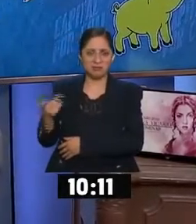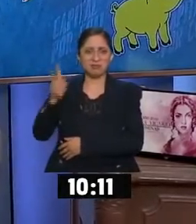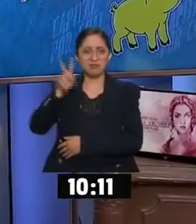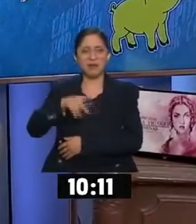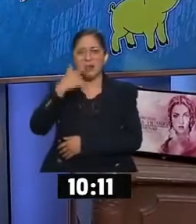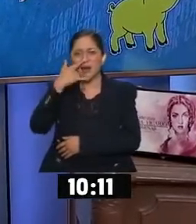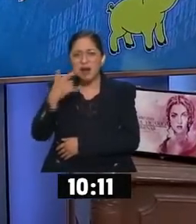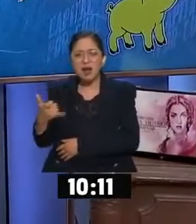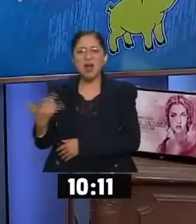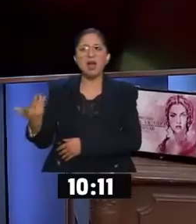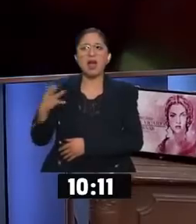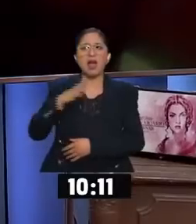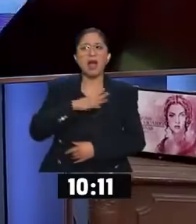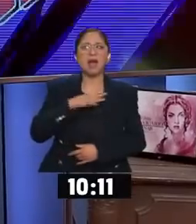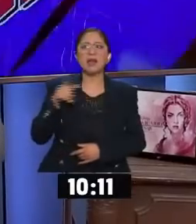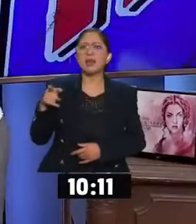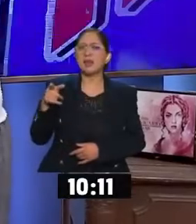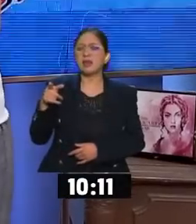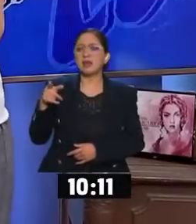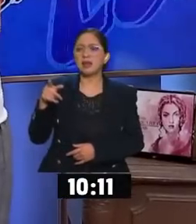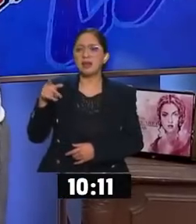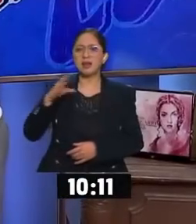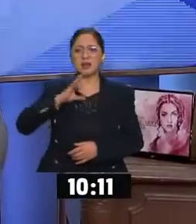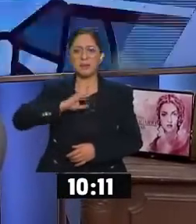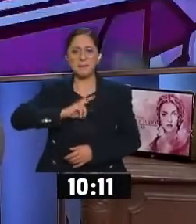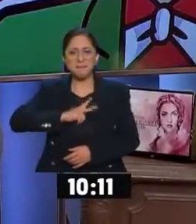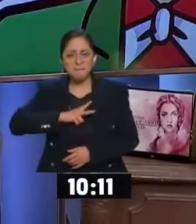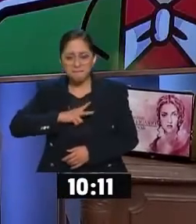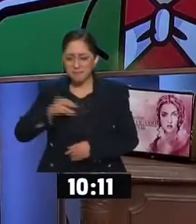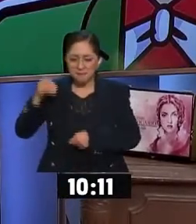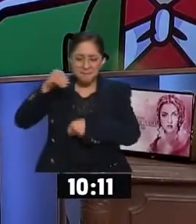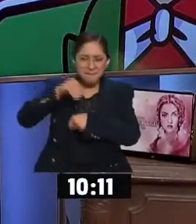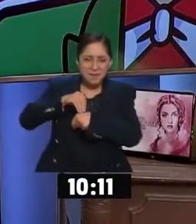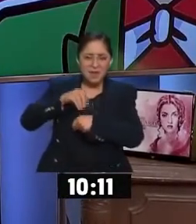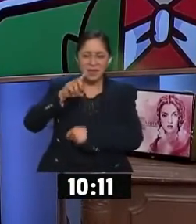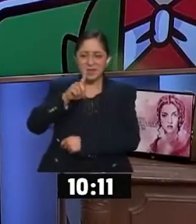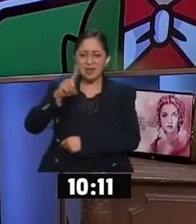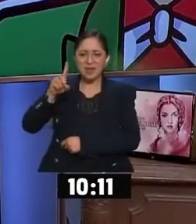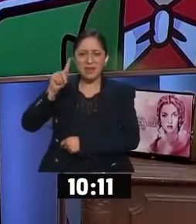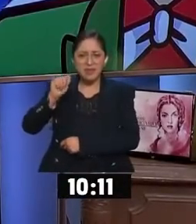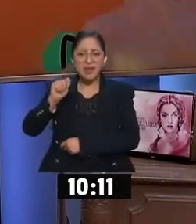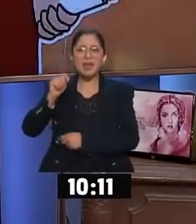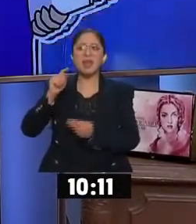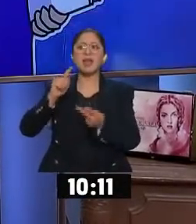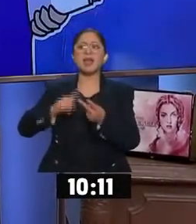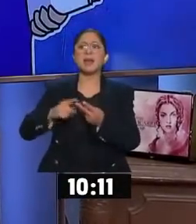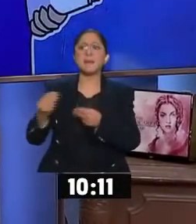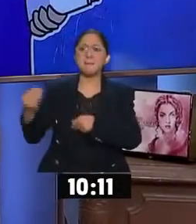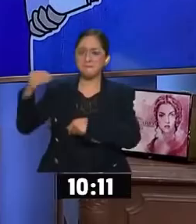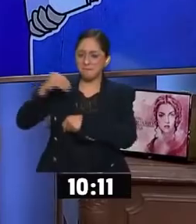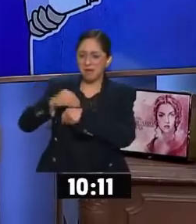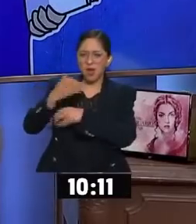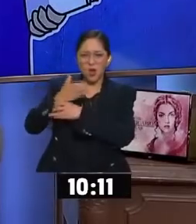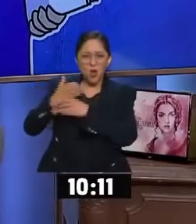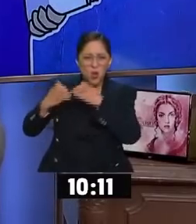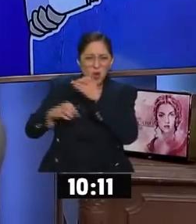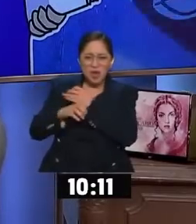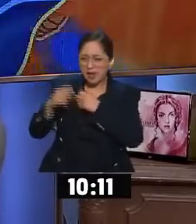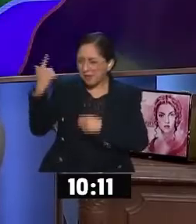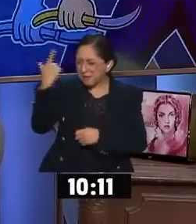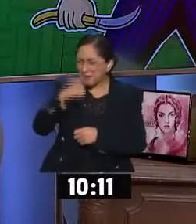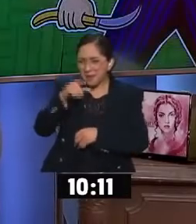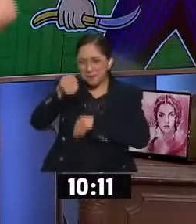y decían, pues trae DDT, y le agregaron tantito de agua de calzón. Agua de calzón, ya sabes tú,